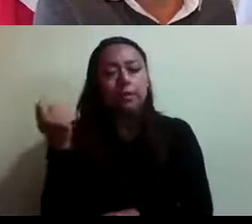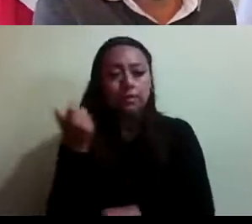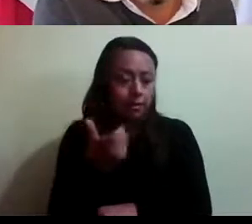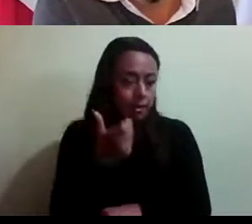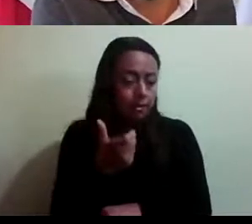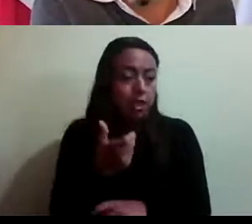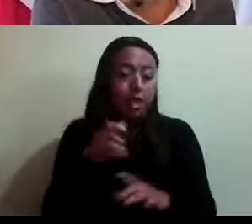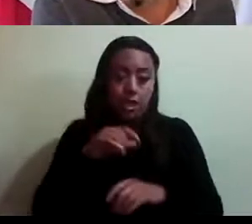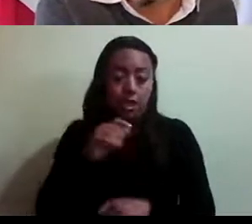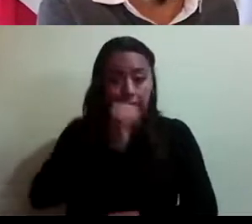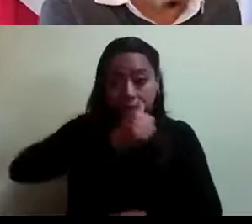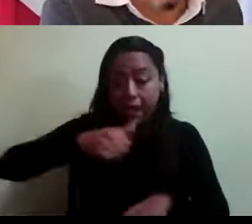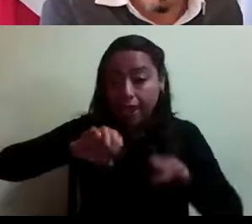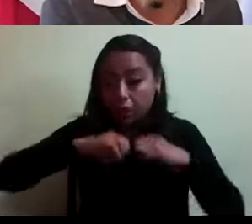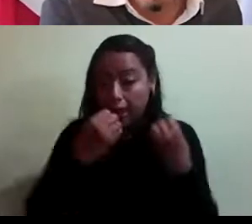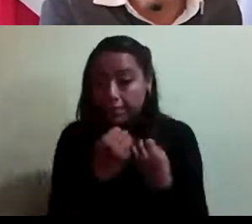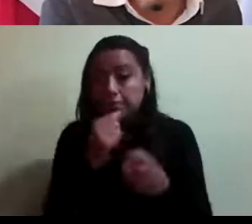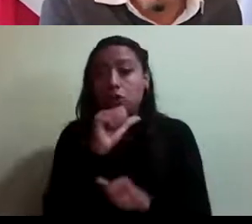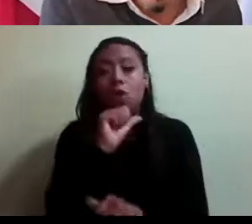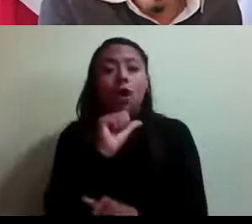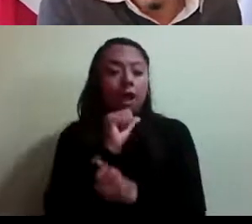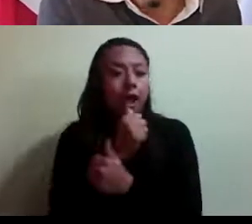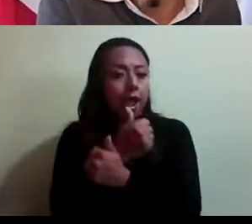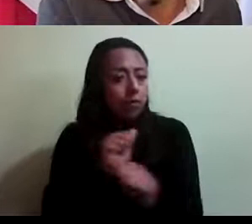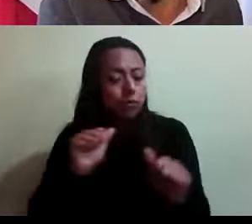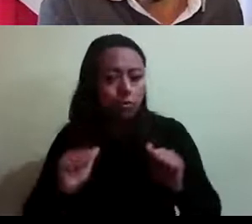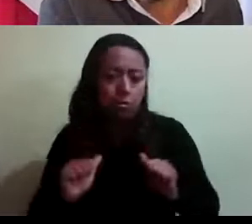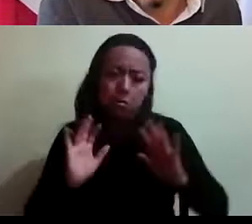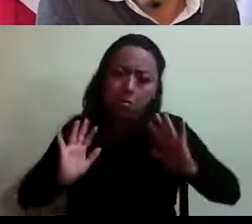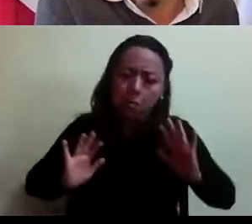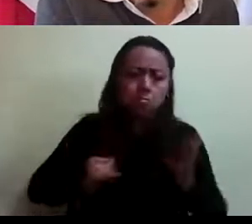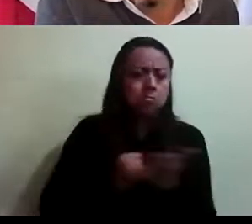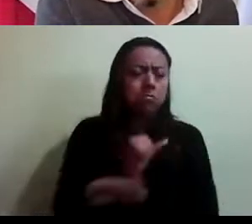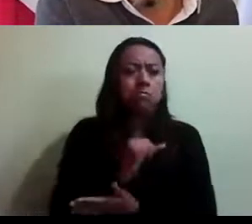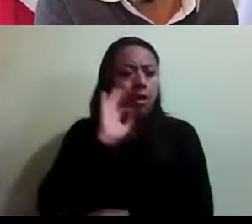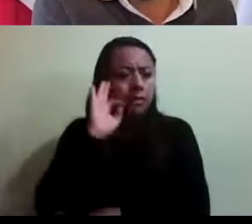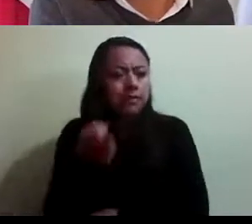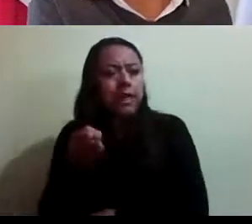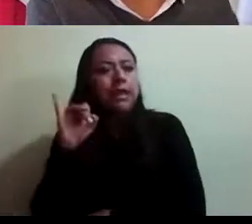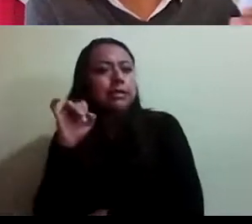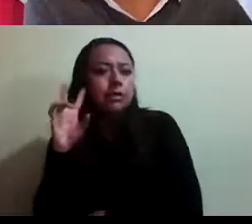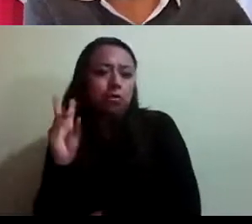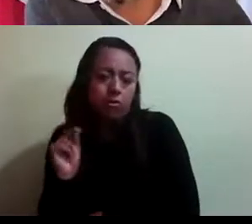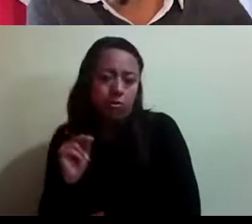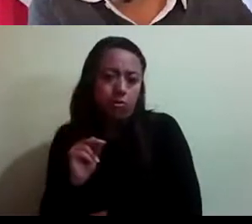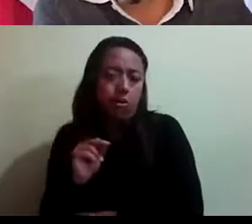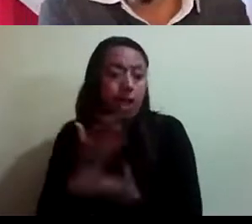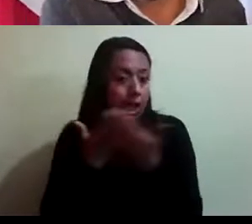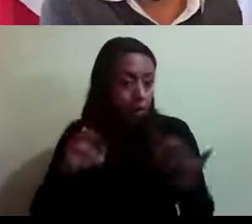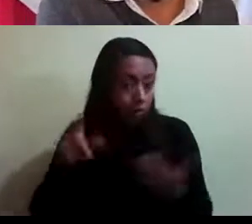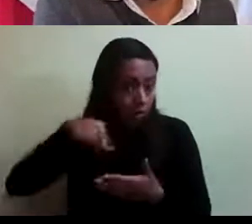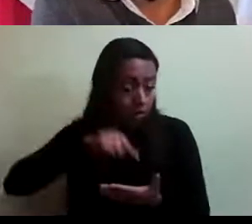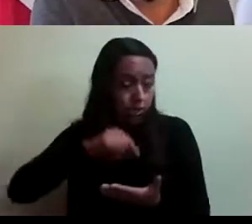la facultad de aceptarla o de no aceptarla. Si no la aceptaban legalmente, entonces el